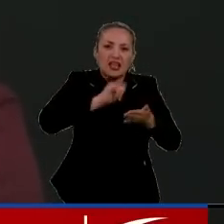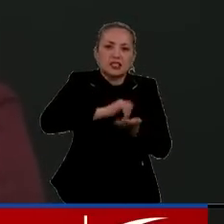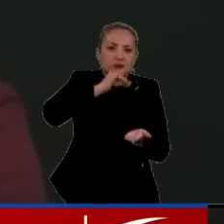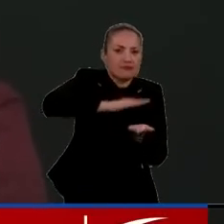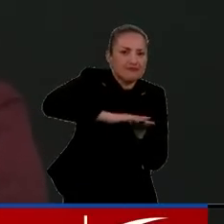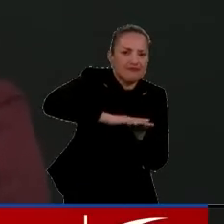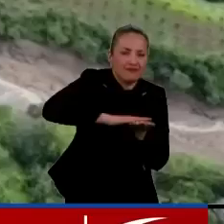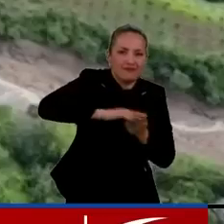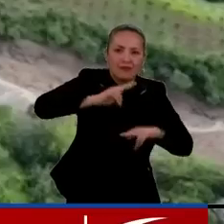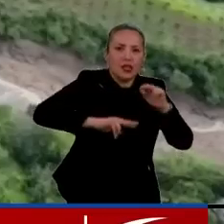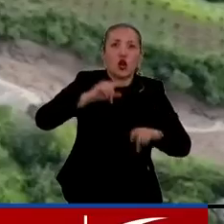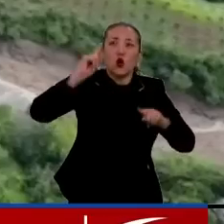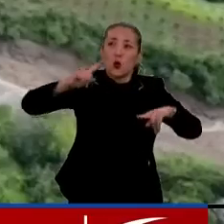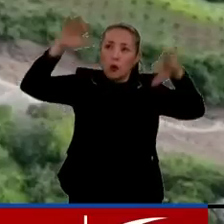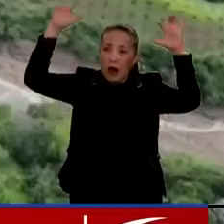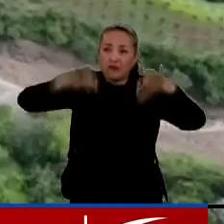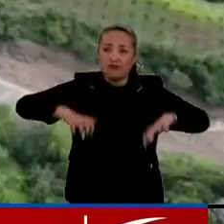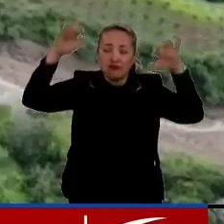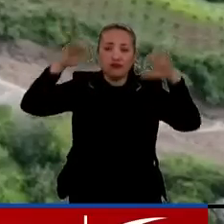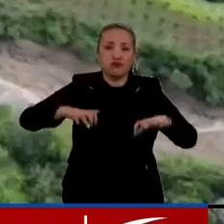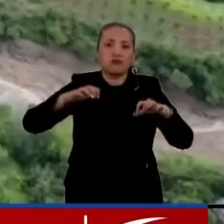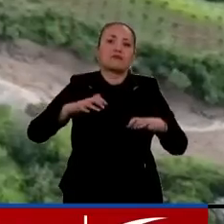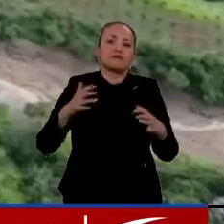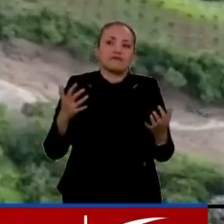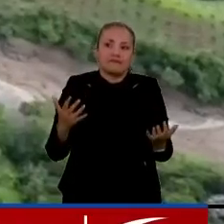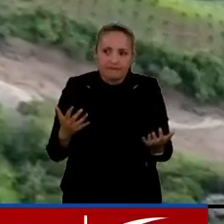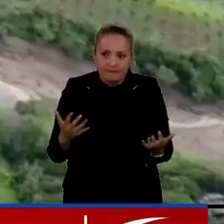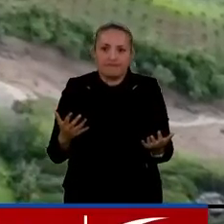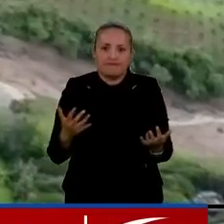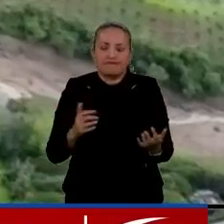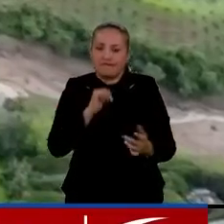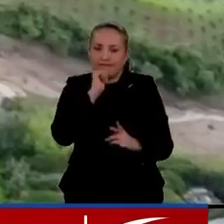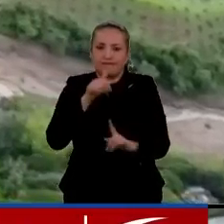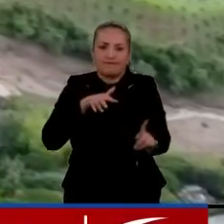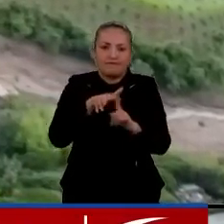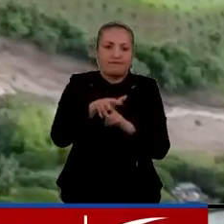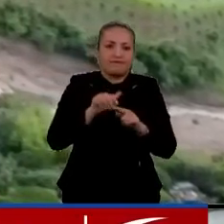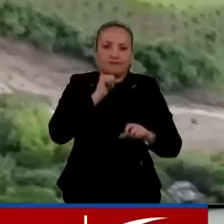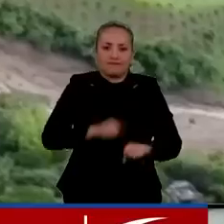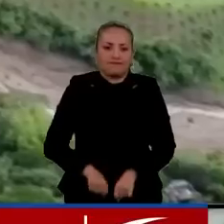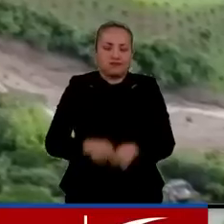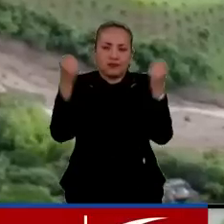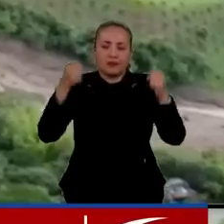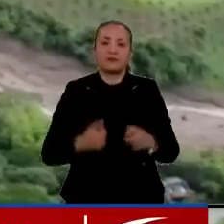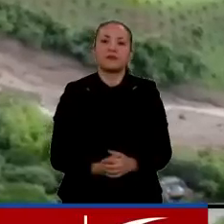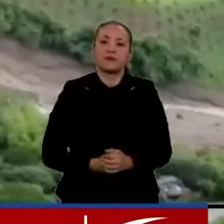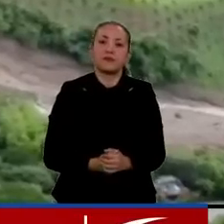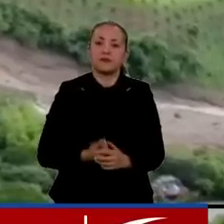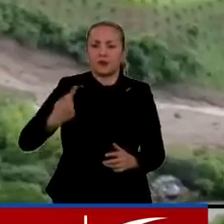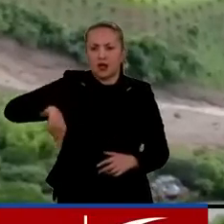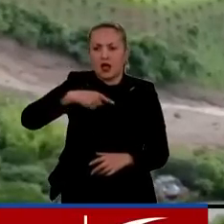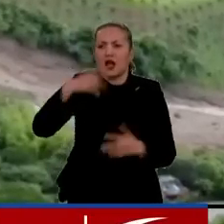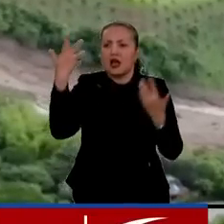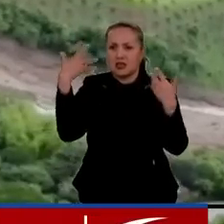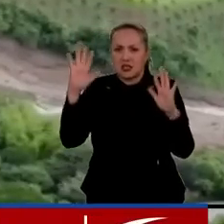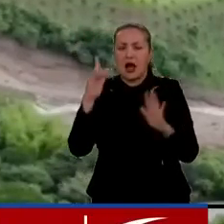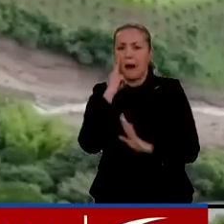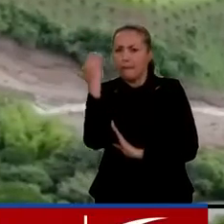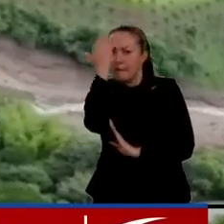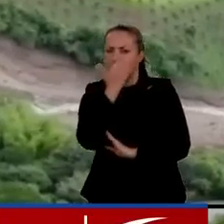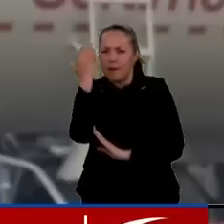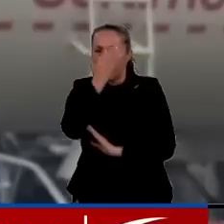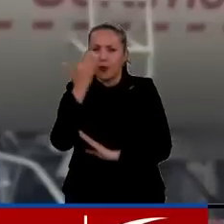ante la inclemencia de las lluvias quedaron totalmente deterioradas. Nosotros hicimos ya una prueba con unos